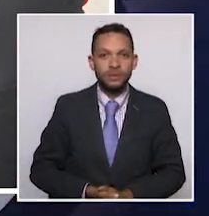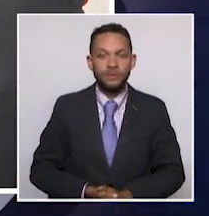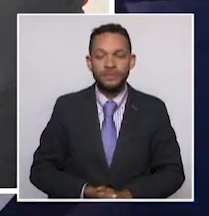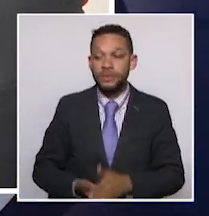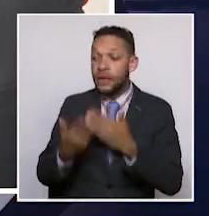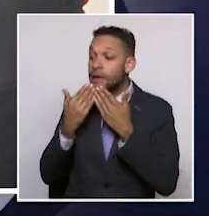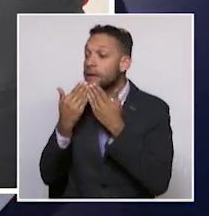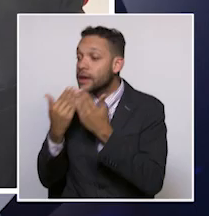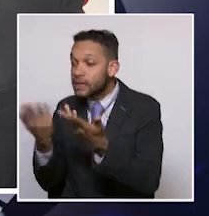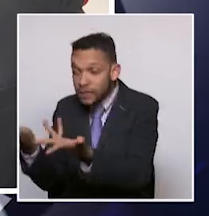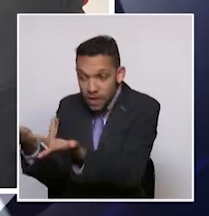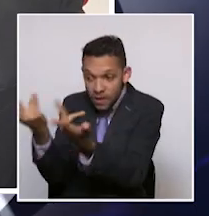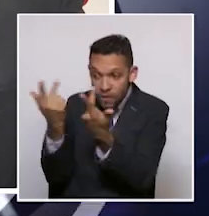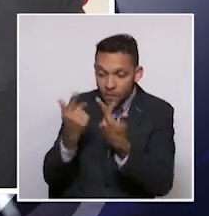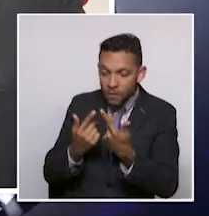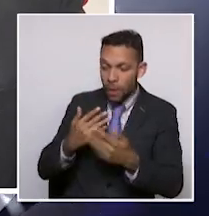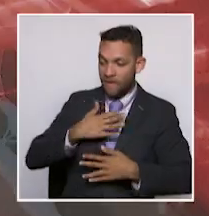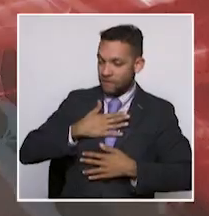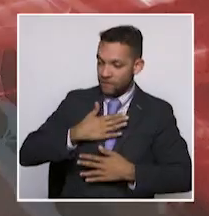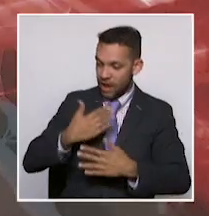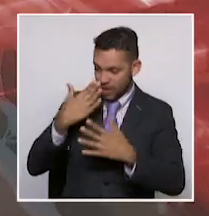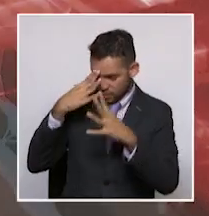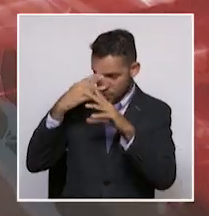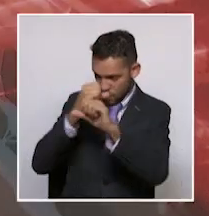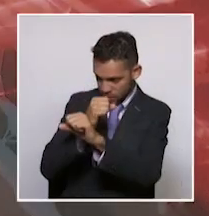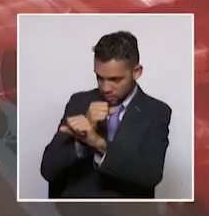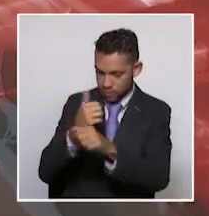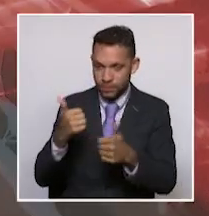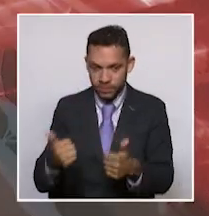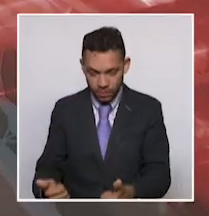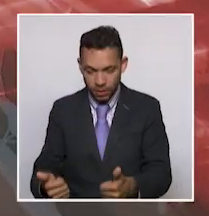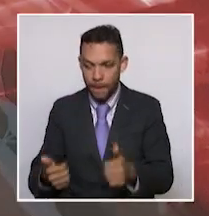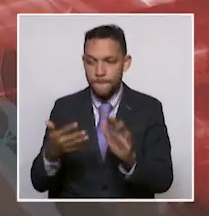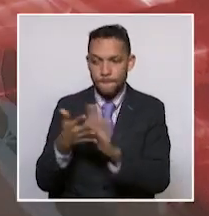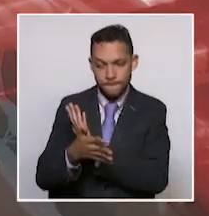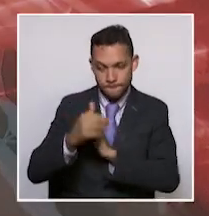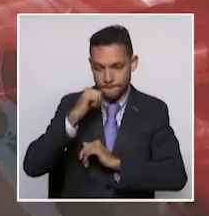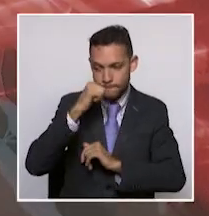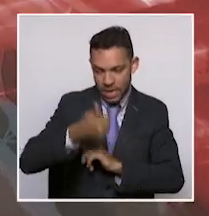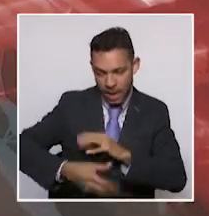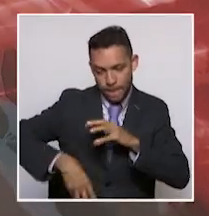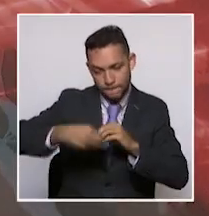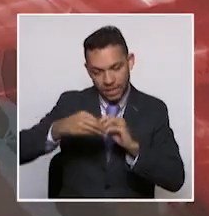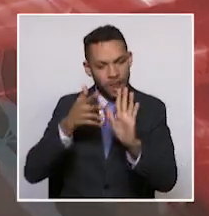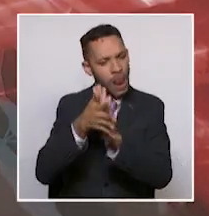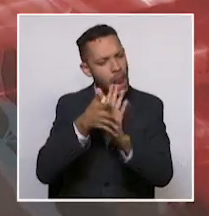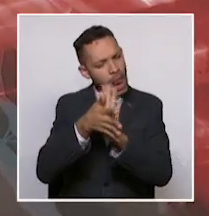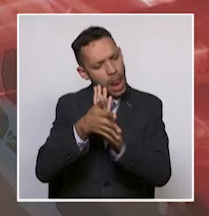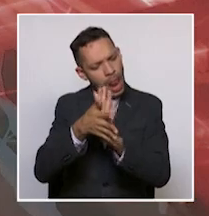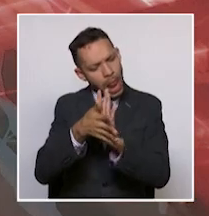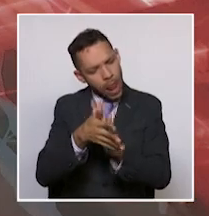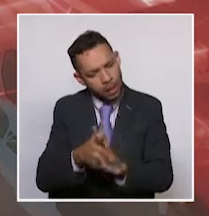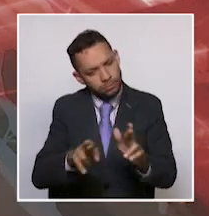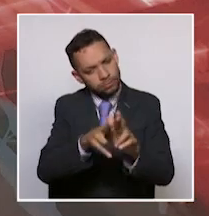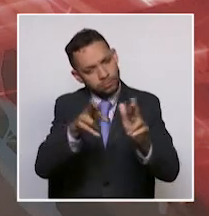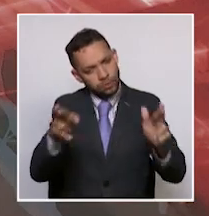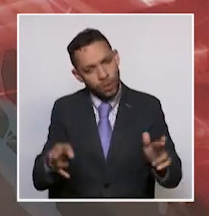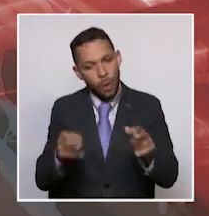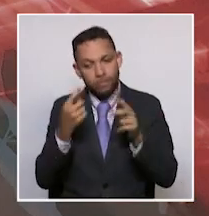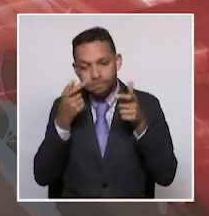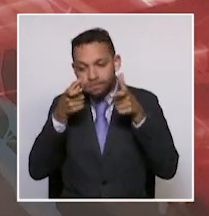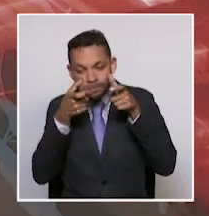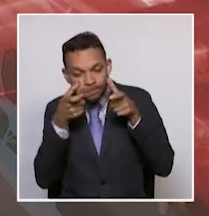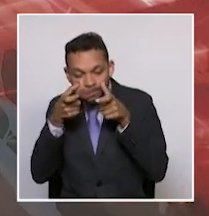Rafael, muchísimas gracias, una feliz noche y mañana estaremos atentos a todos esos datos entonces de este primer informe que nos entrega el Observatorio de